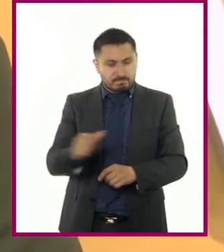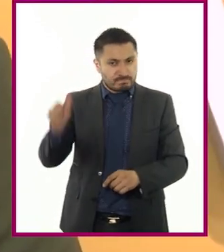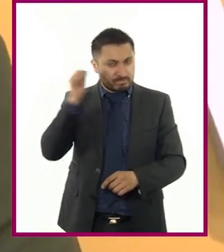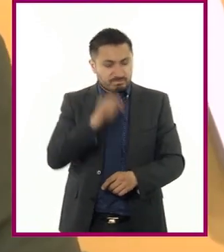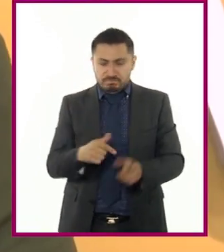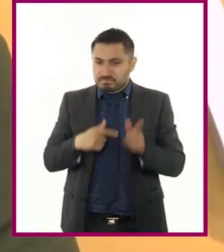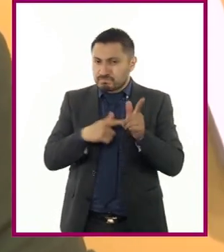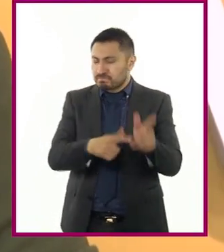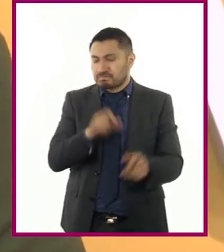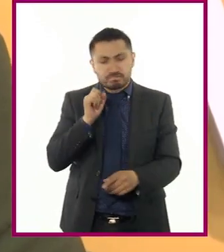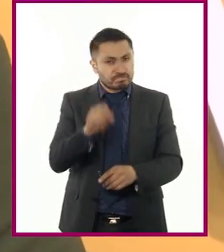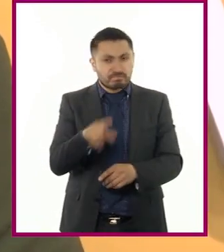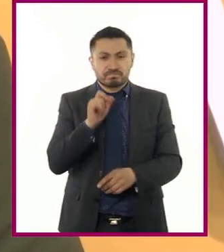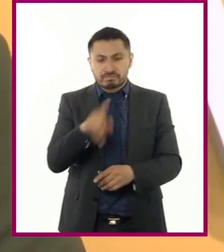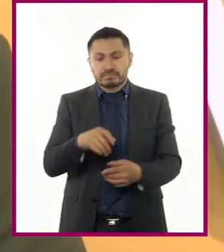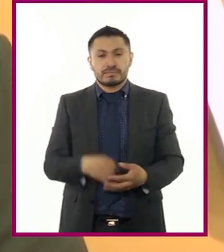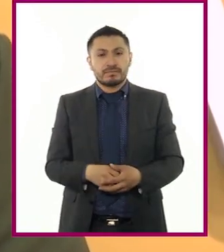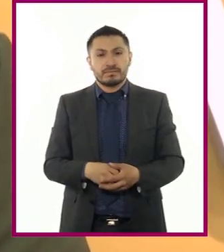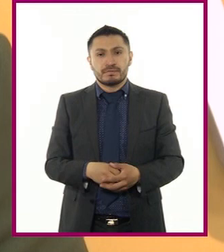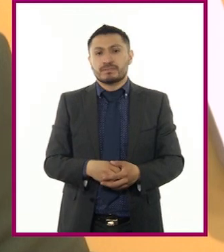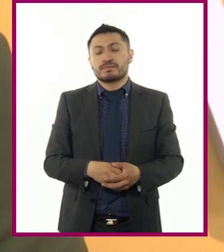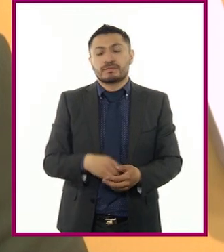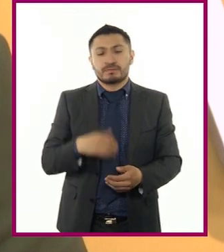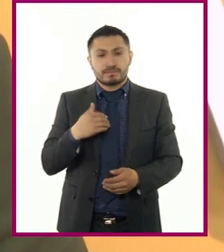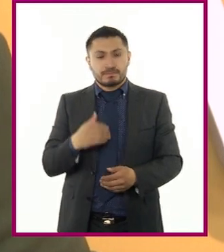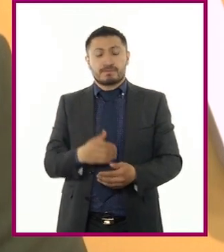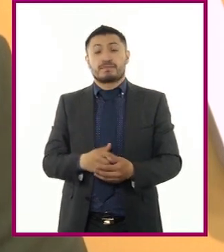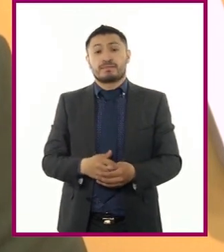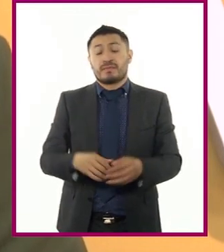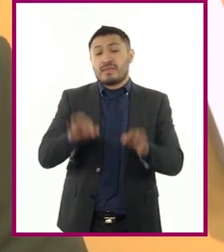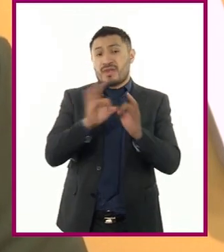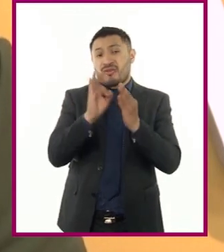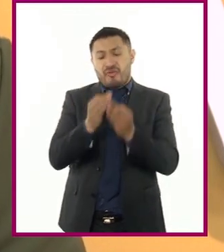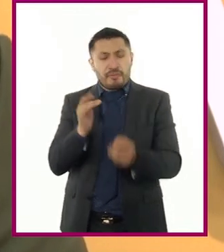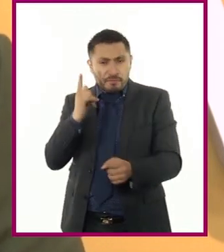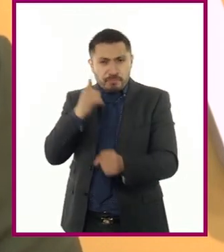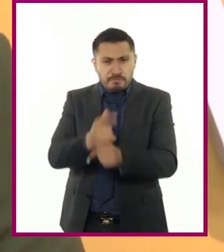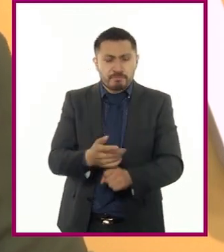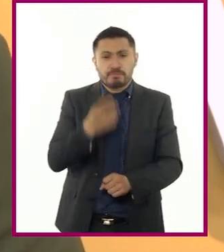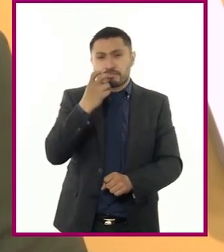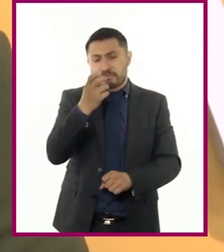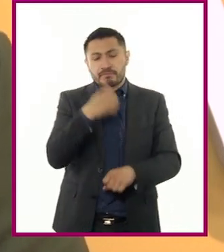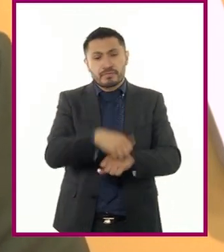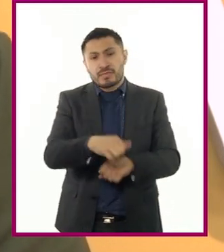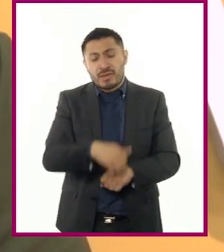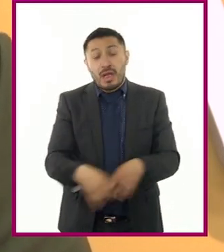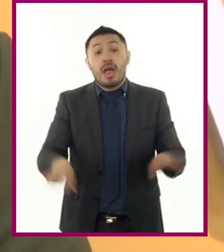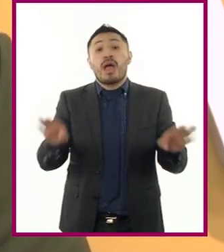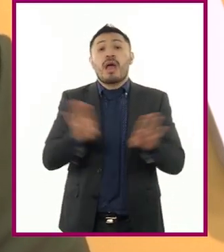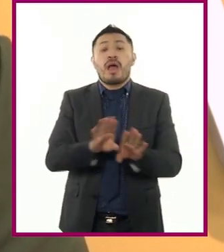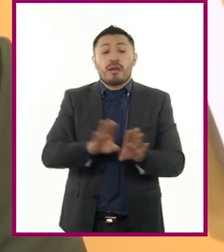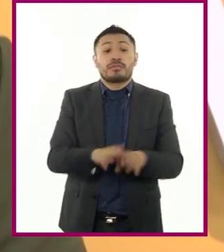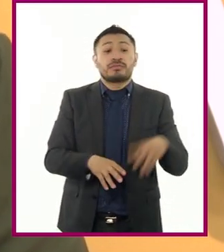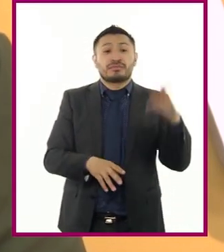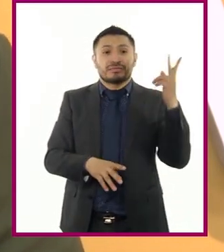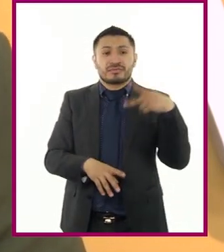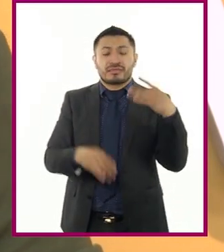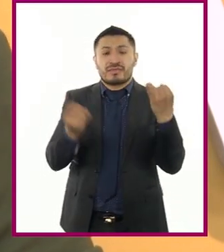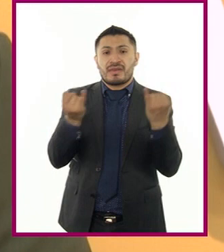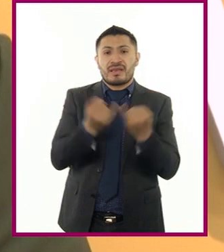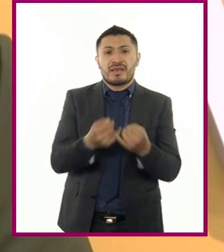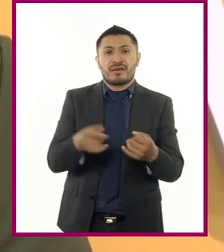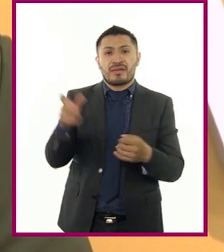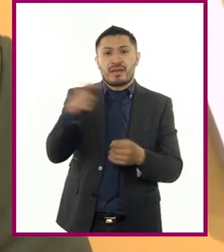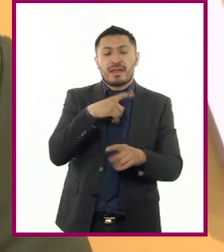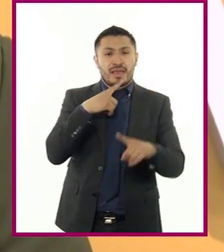constante. La fórmula para calcular la constante de proporcionalidad inversa está dada por K es igual a